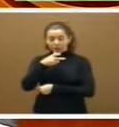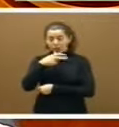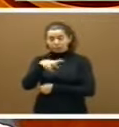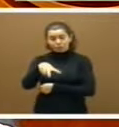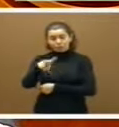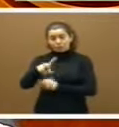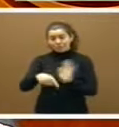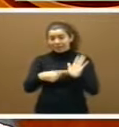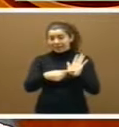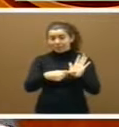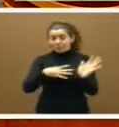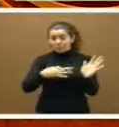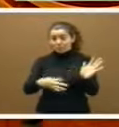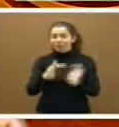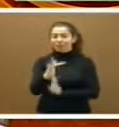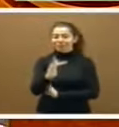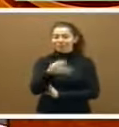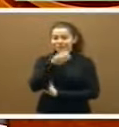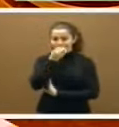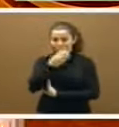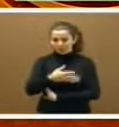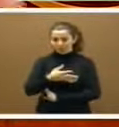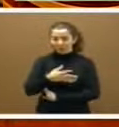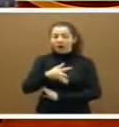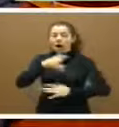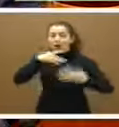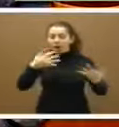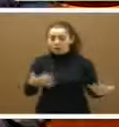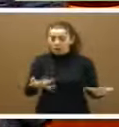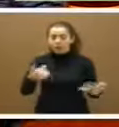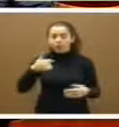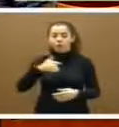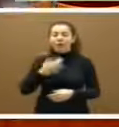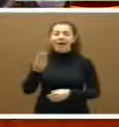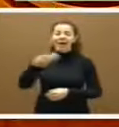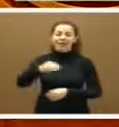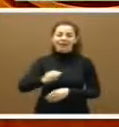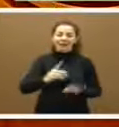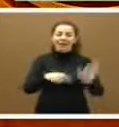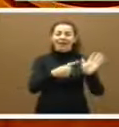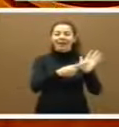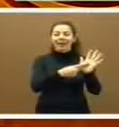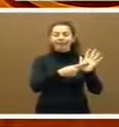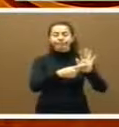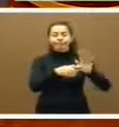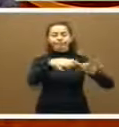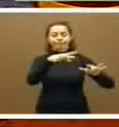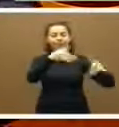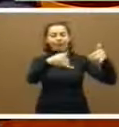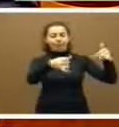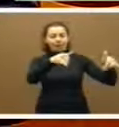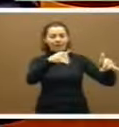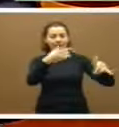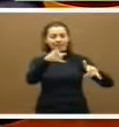una buena ley. Y ahora, después de su tramitación, añado, una ley manipulada, parcheada